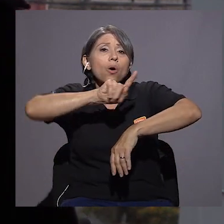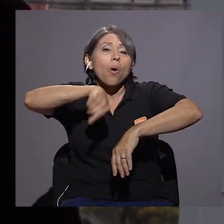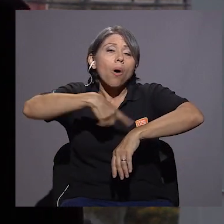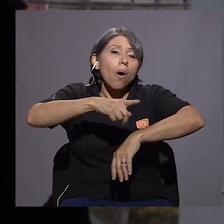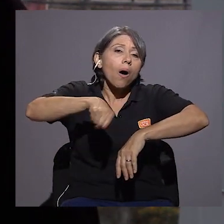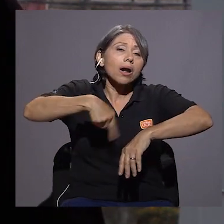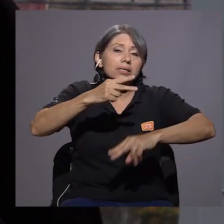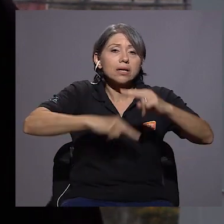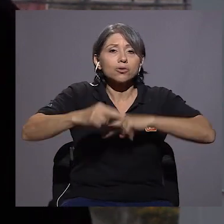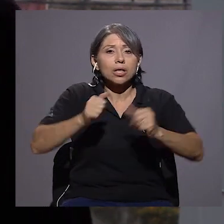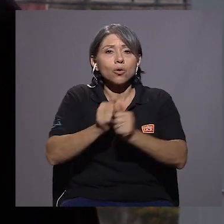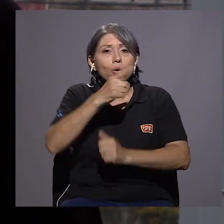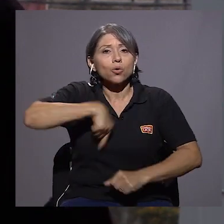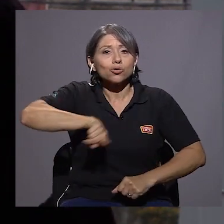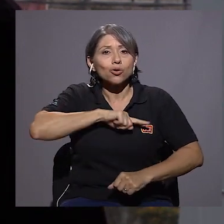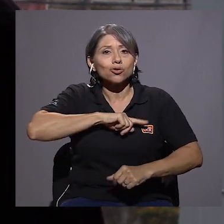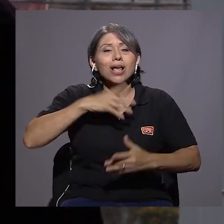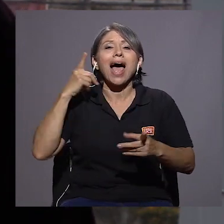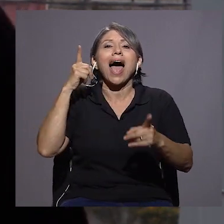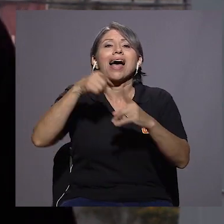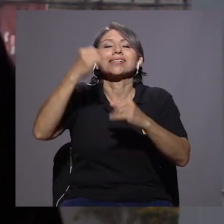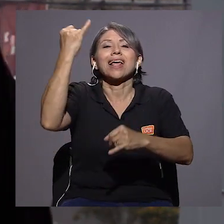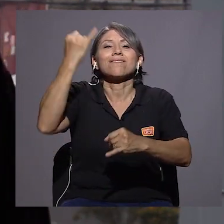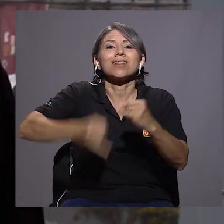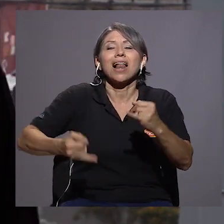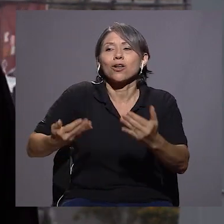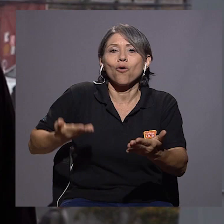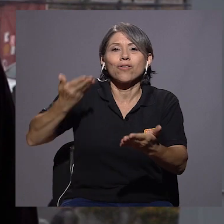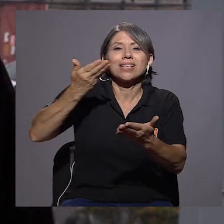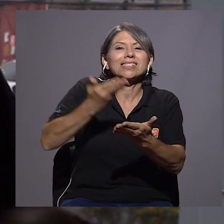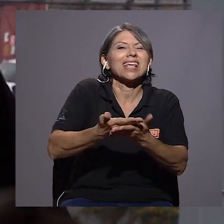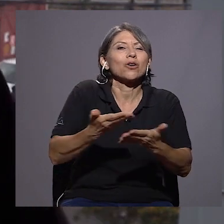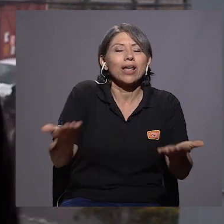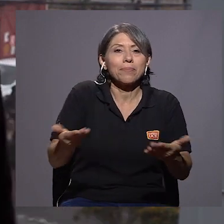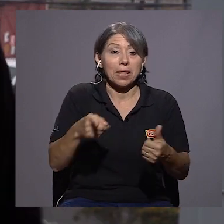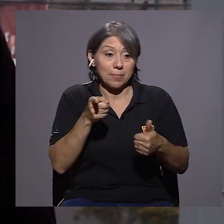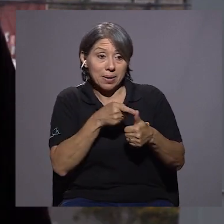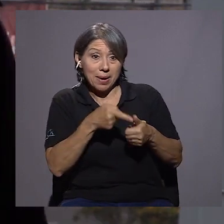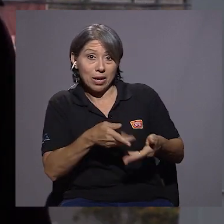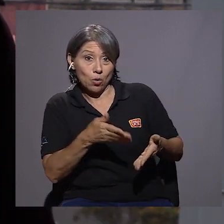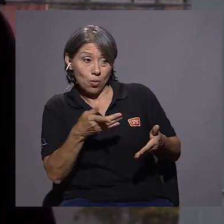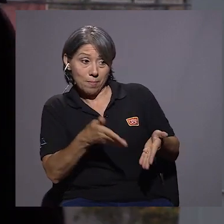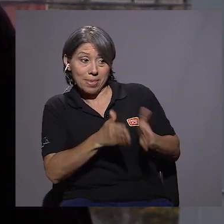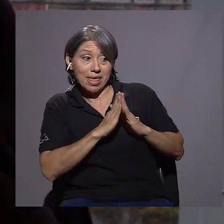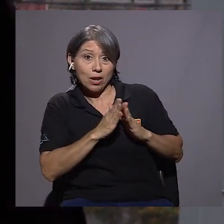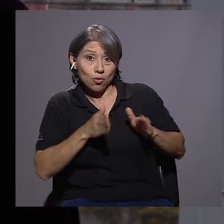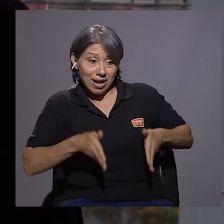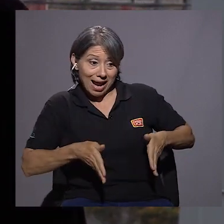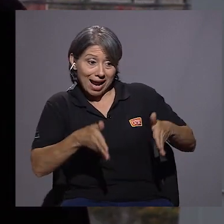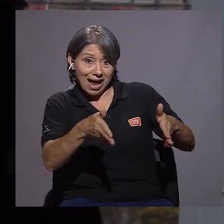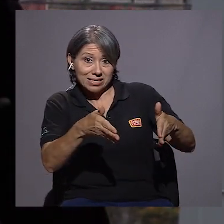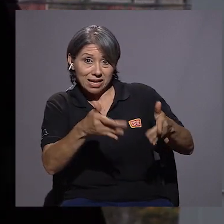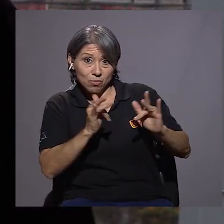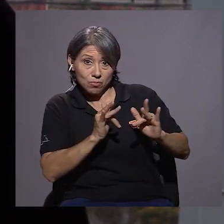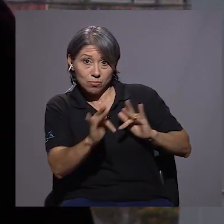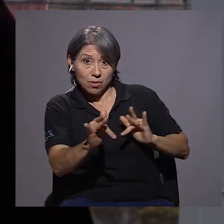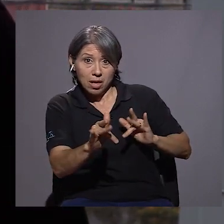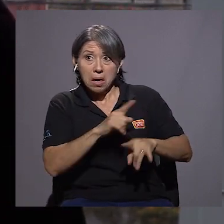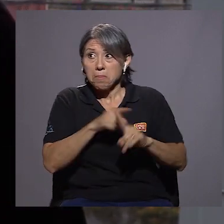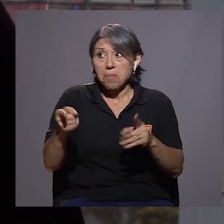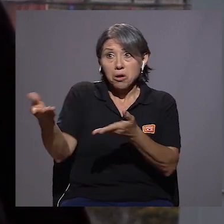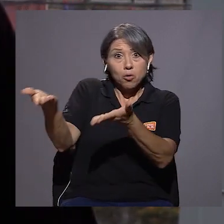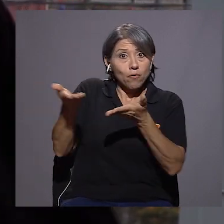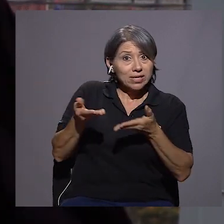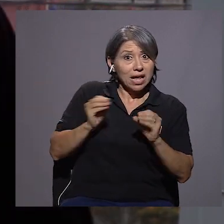negociando con nosotros, hasta que al final nos ofrecieron la siguiente situación. Al principio llegaron pidiendo la calle, pero no ofrecían nada. Una mediación